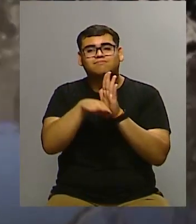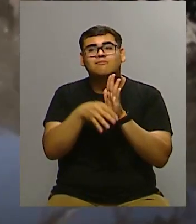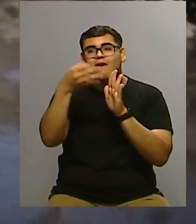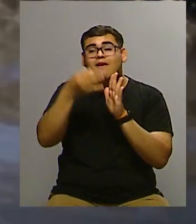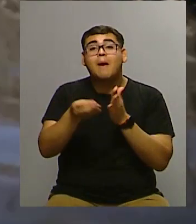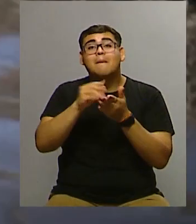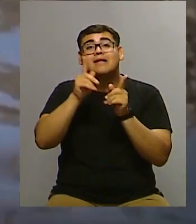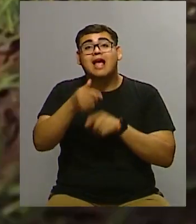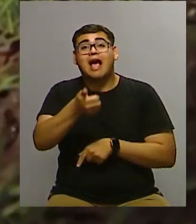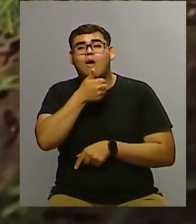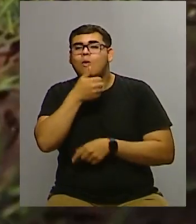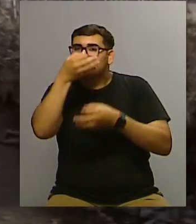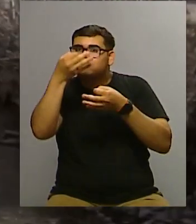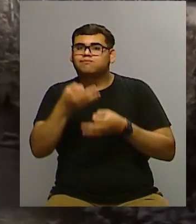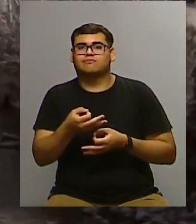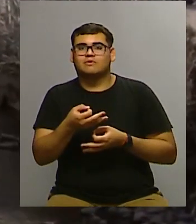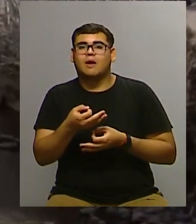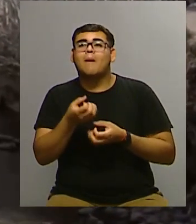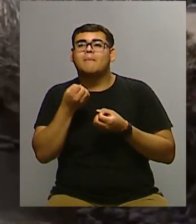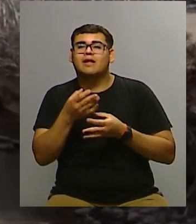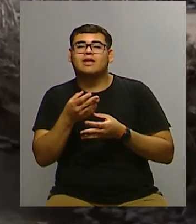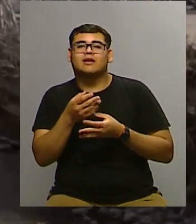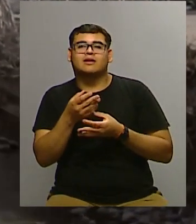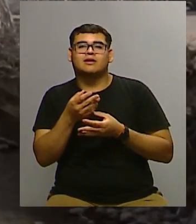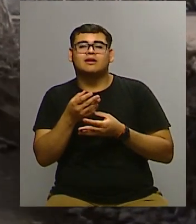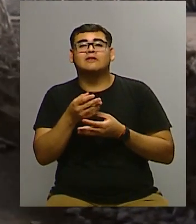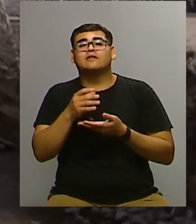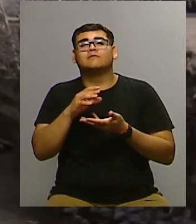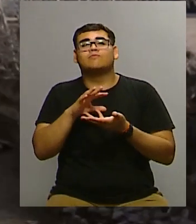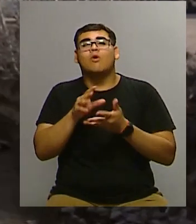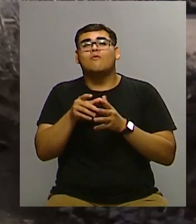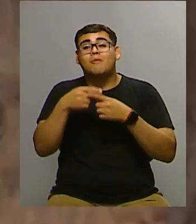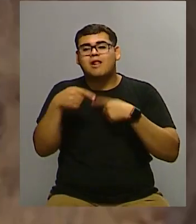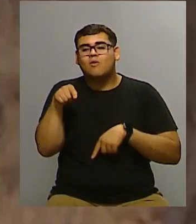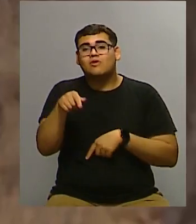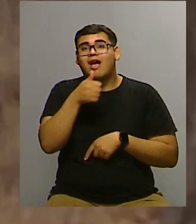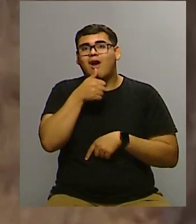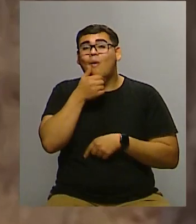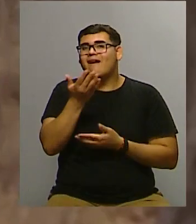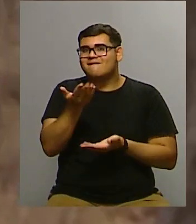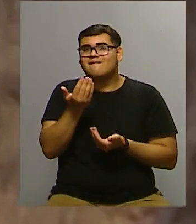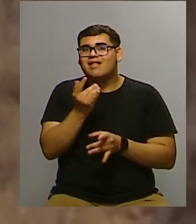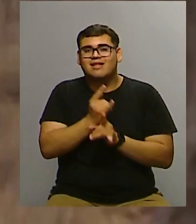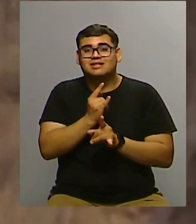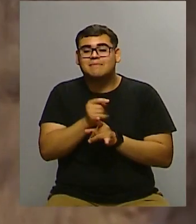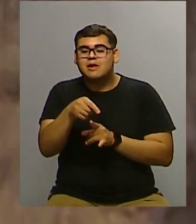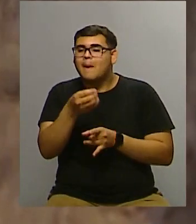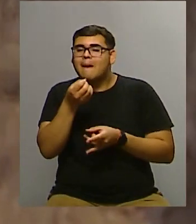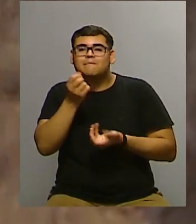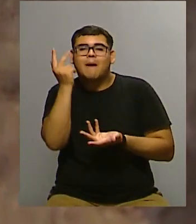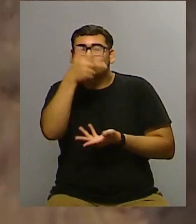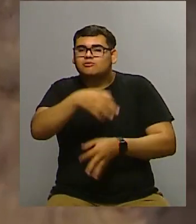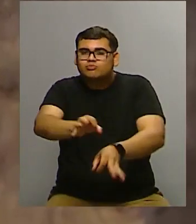hídrica para poder utilizar de la mejor manera un recurso que es escaso y cada vez es más